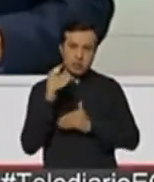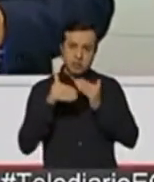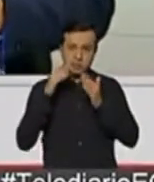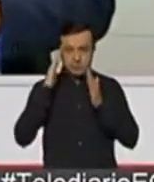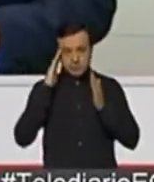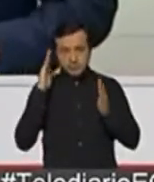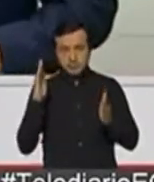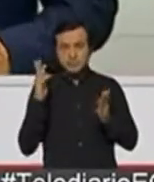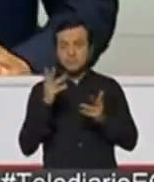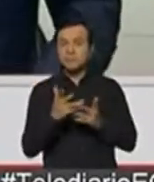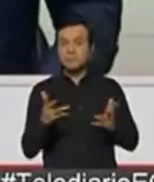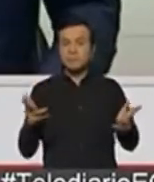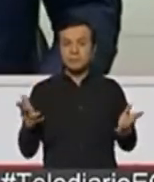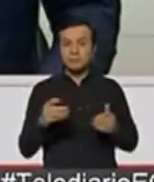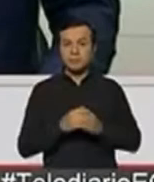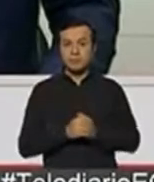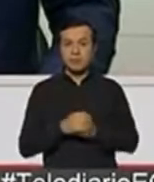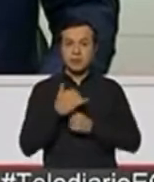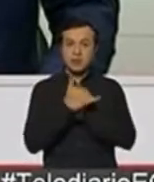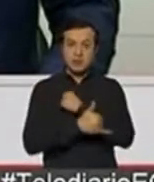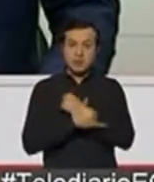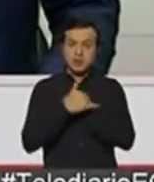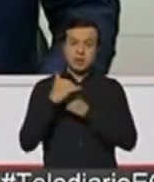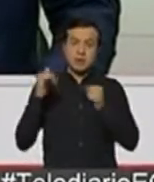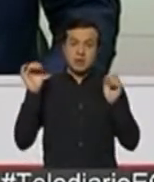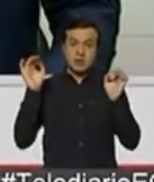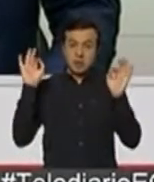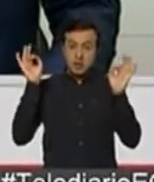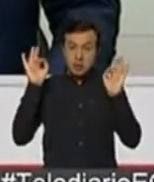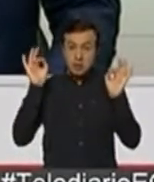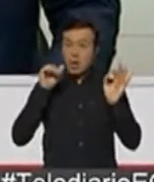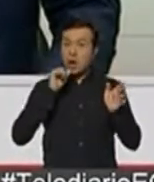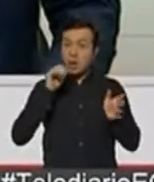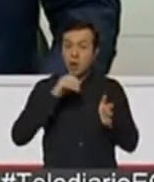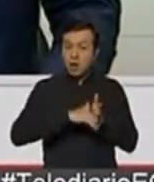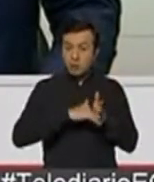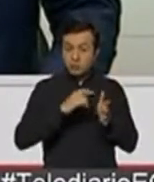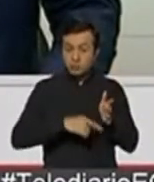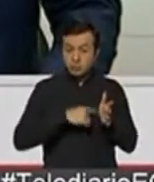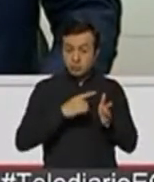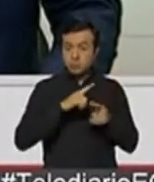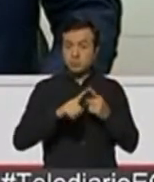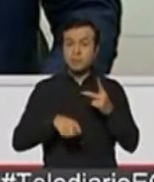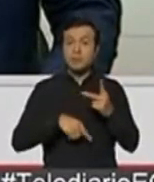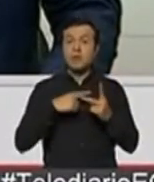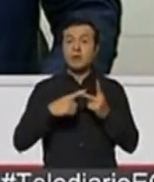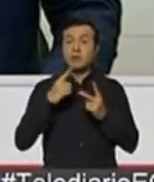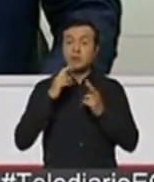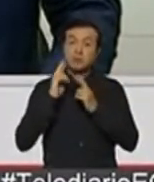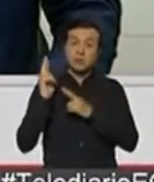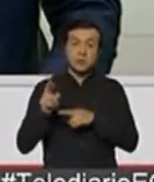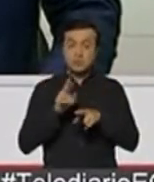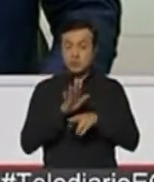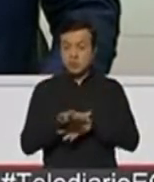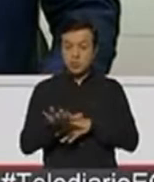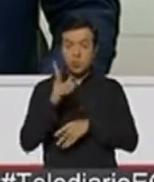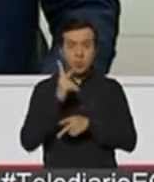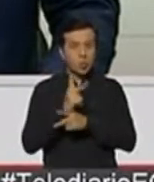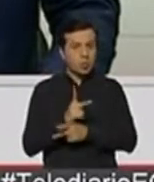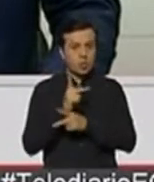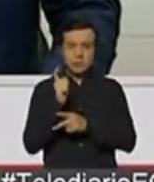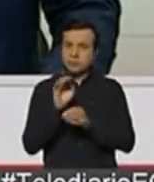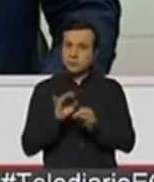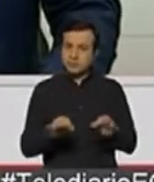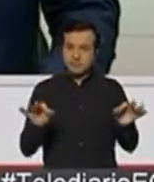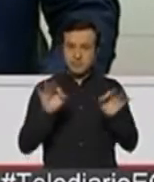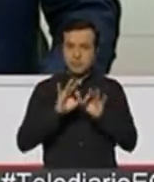apostarnos como país a la energía hidroeléctrica, también tenemos que tener un sistema de manejo de cuencas hidrográficas y de protección de